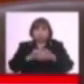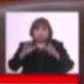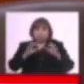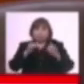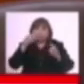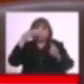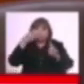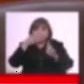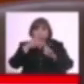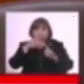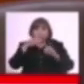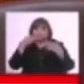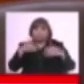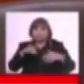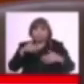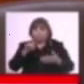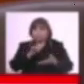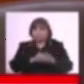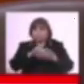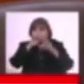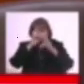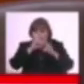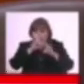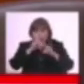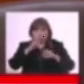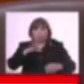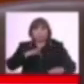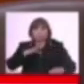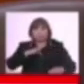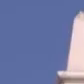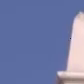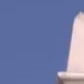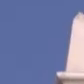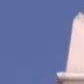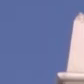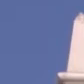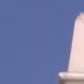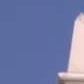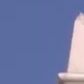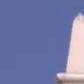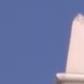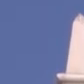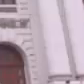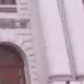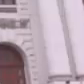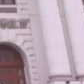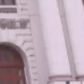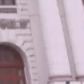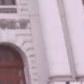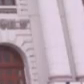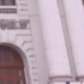esta cachetada a la ciudadanía? ¿Por qué han hecho esto?